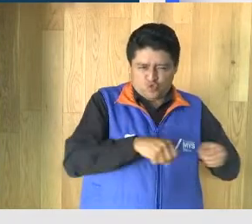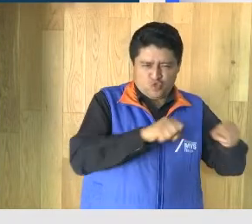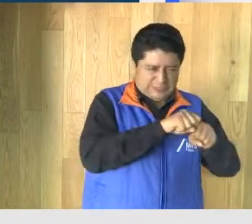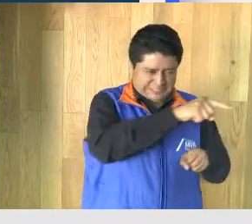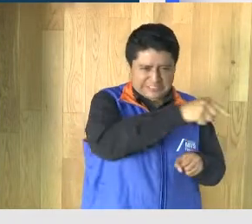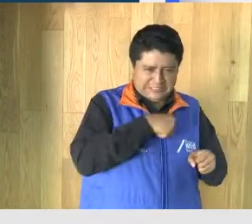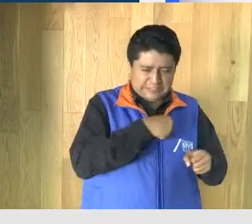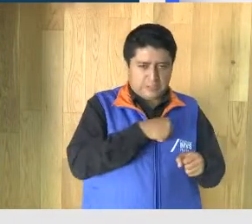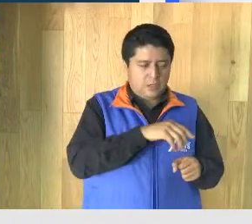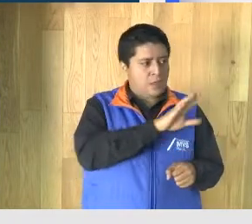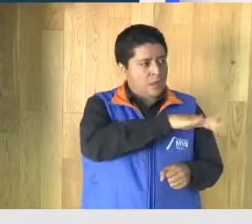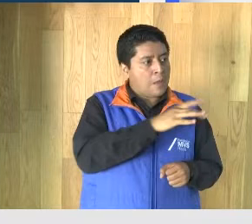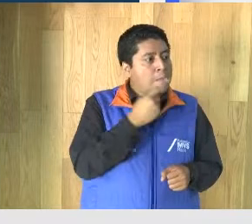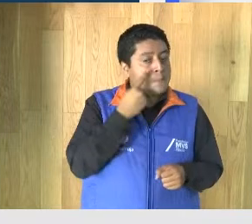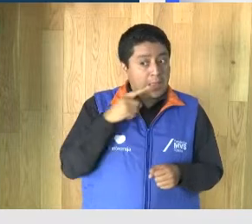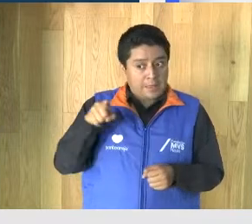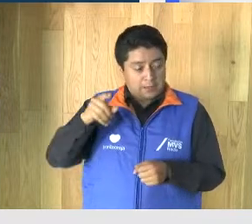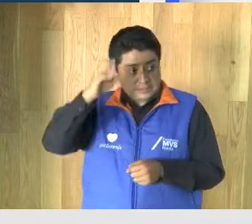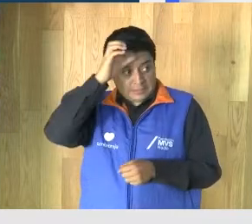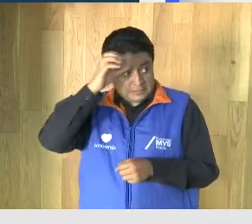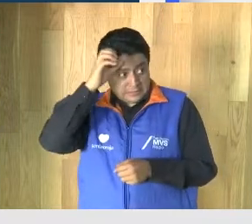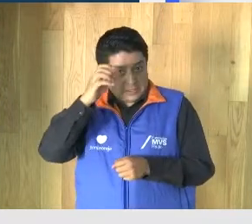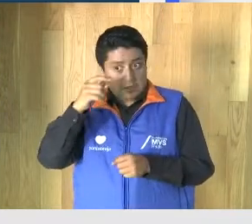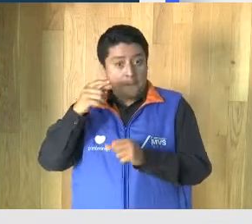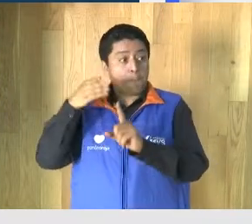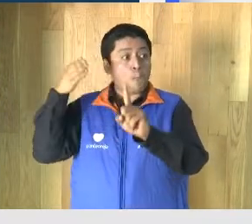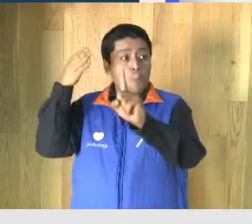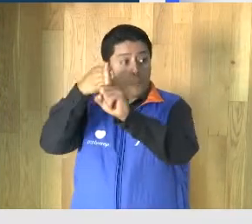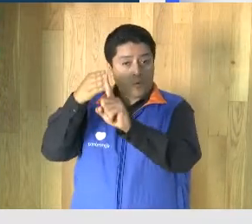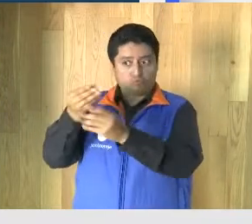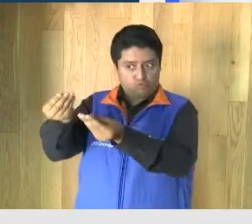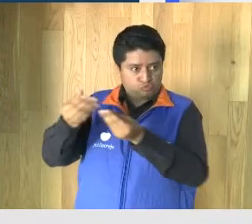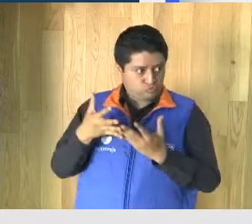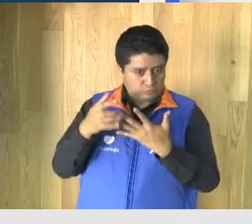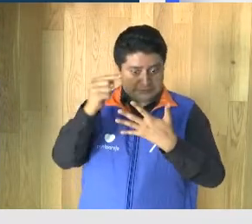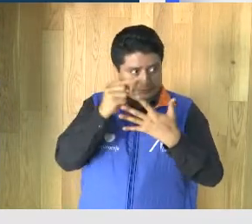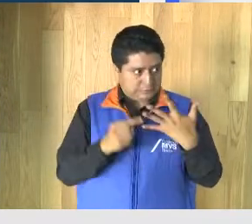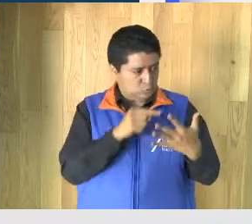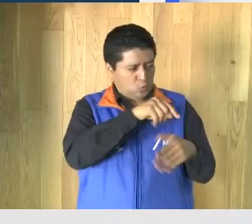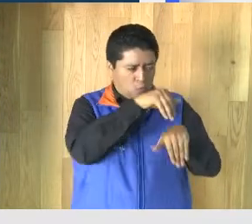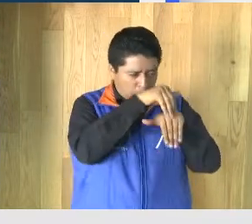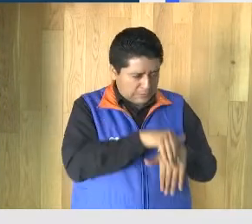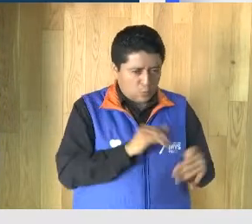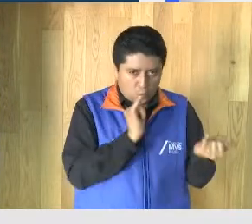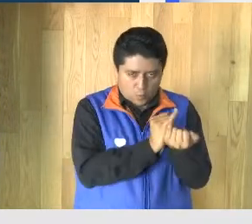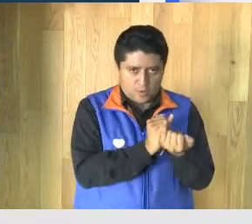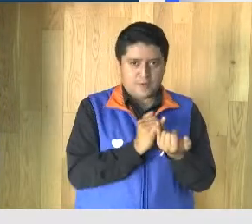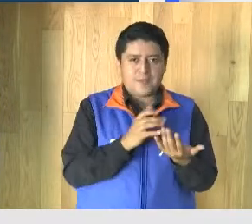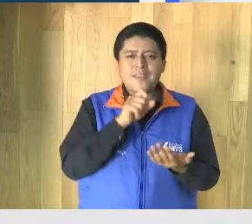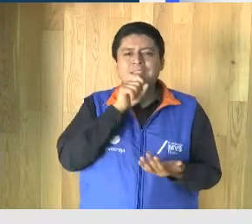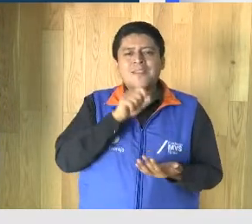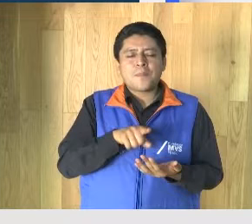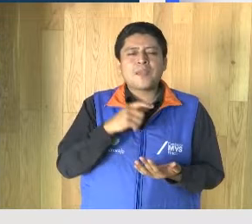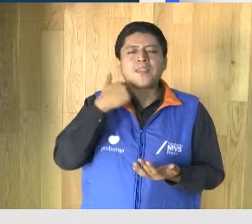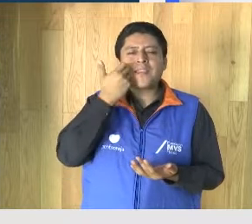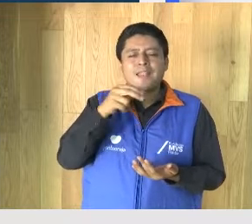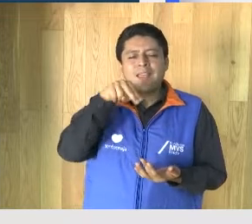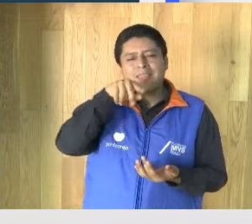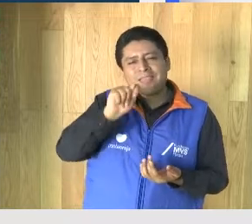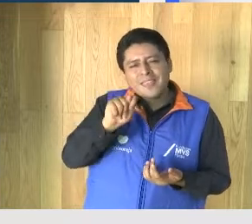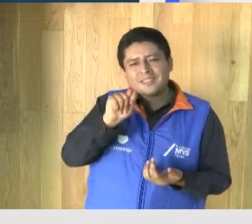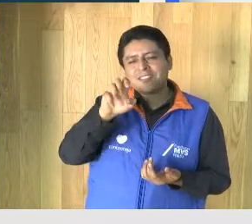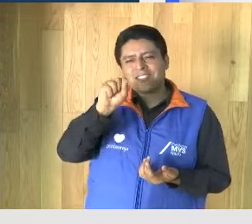con los objetivos basados en la ciencia, garantizar, ¿no? ese net zero para 2050,